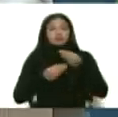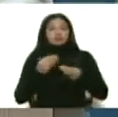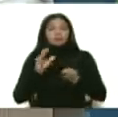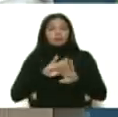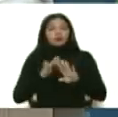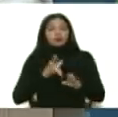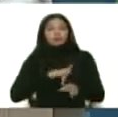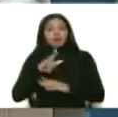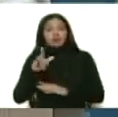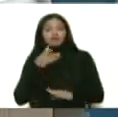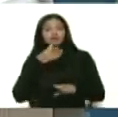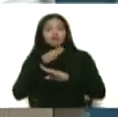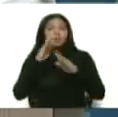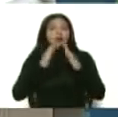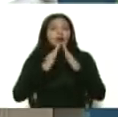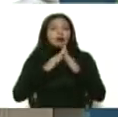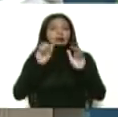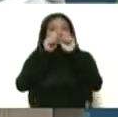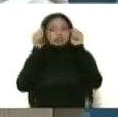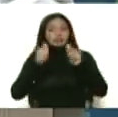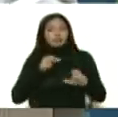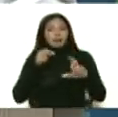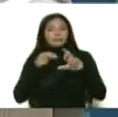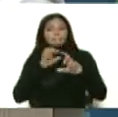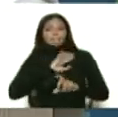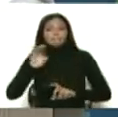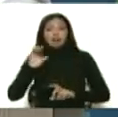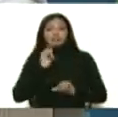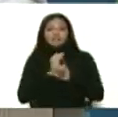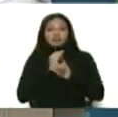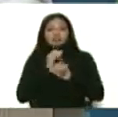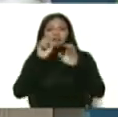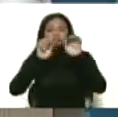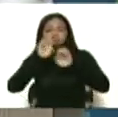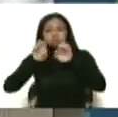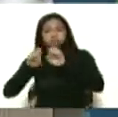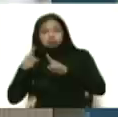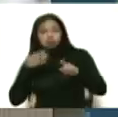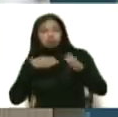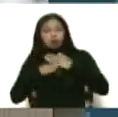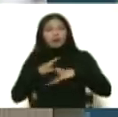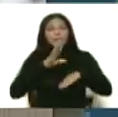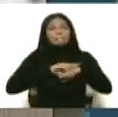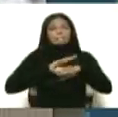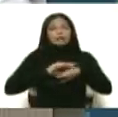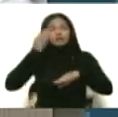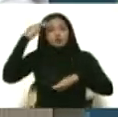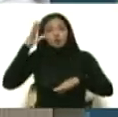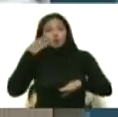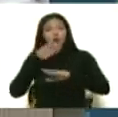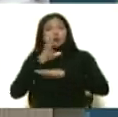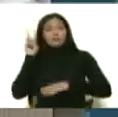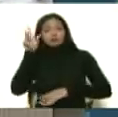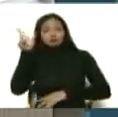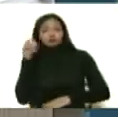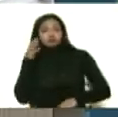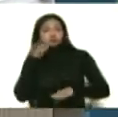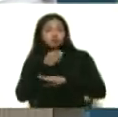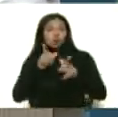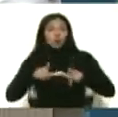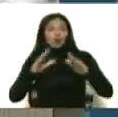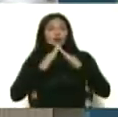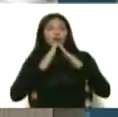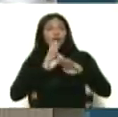viajera, fuimos a su casa, el Sistema Patria, nuestros hermanos de la Misión Médica Cubana y médicos venezolanos fueron a su residencia, puesto que había